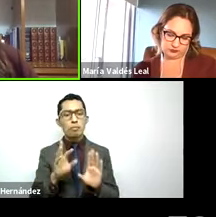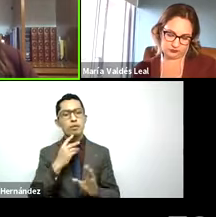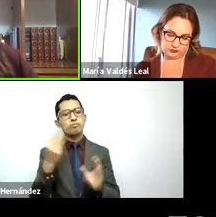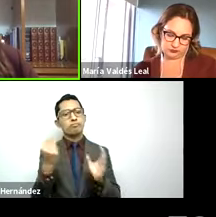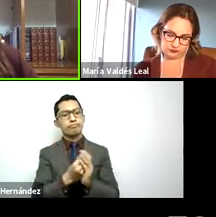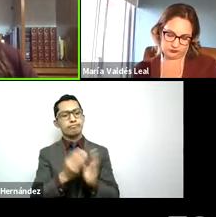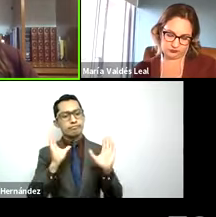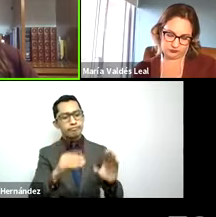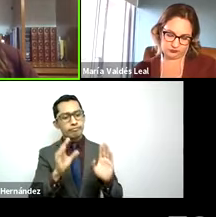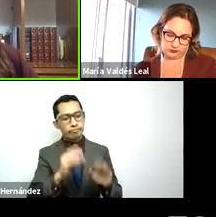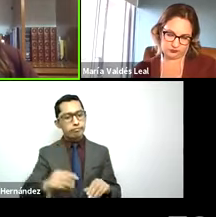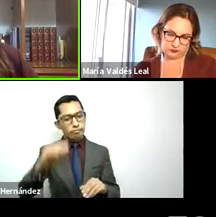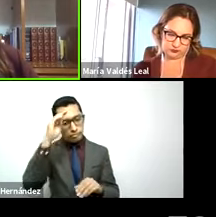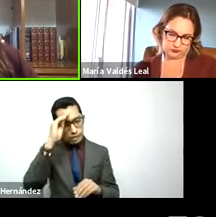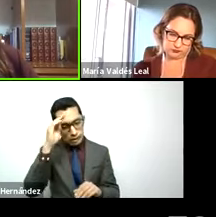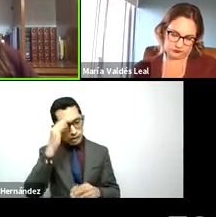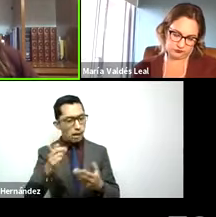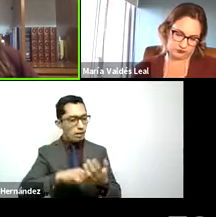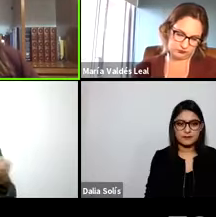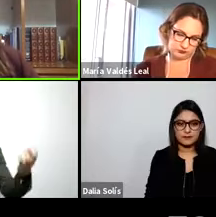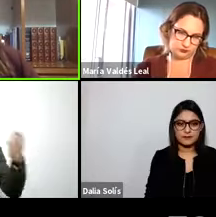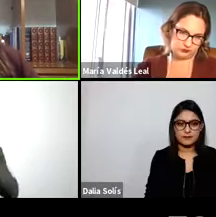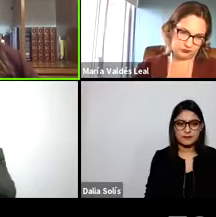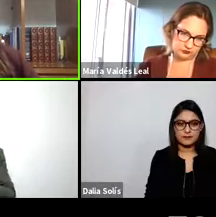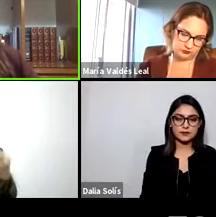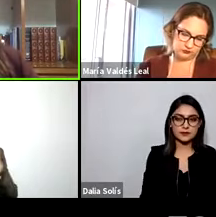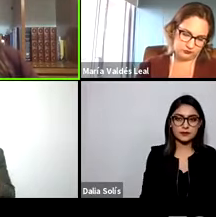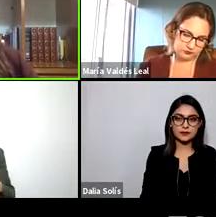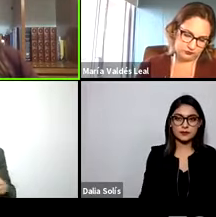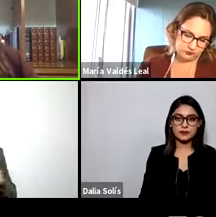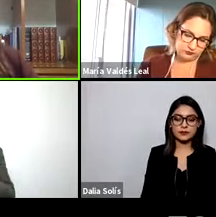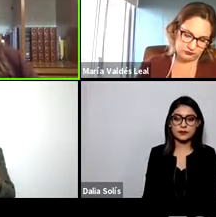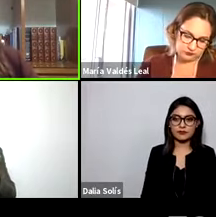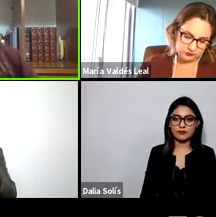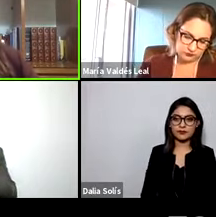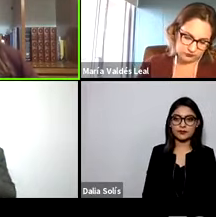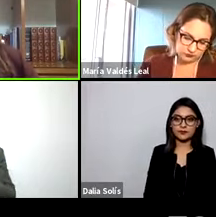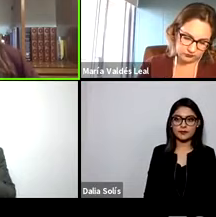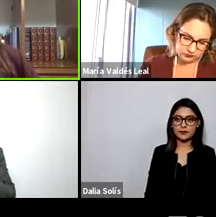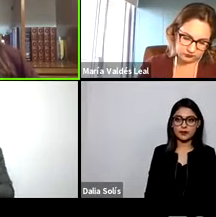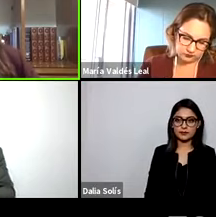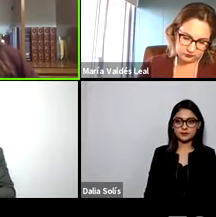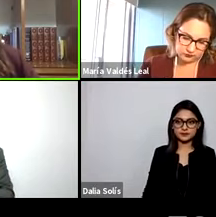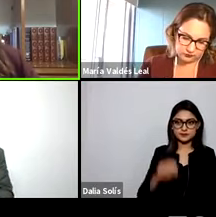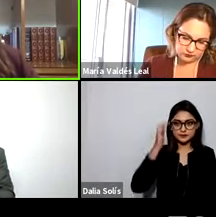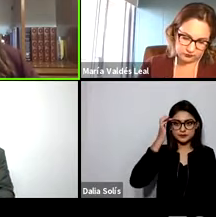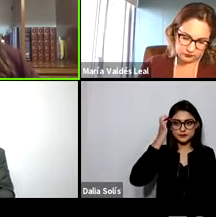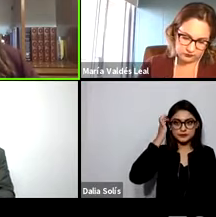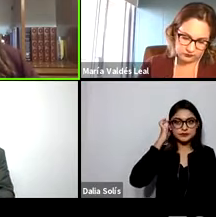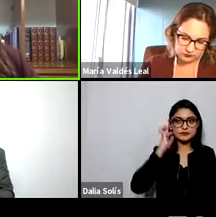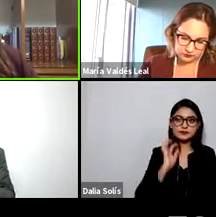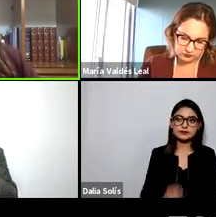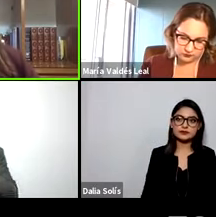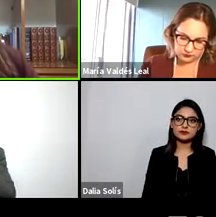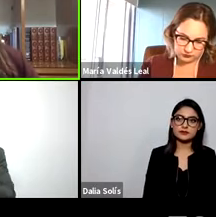de reflexión, de estudio analítico de los criterios jurisprudenciales, y